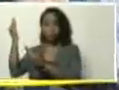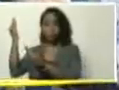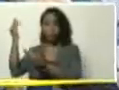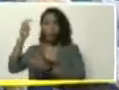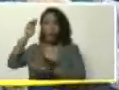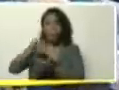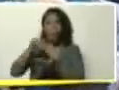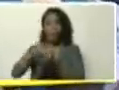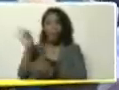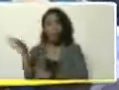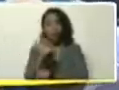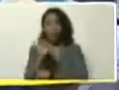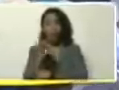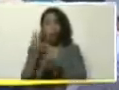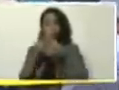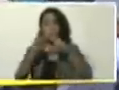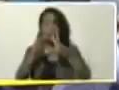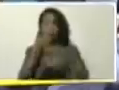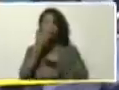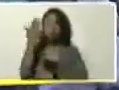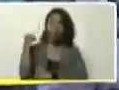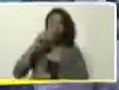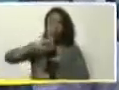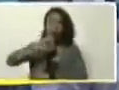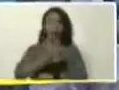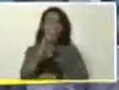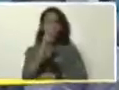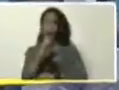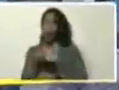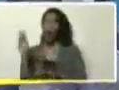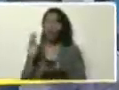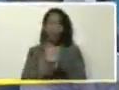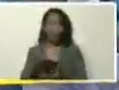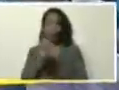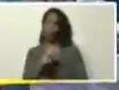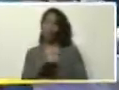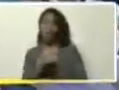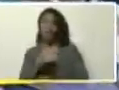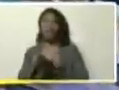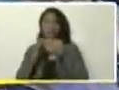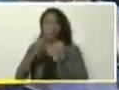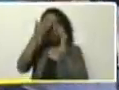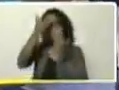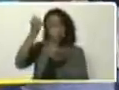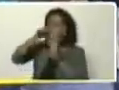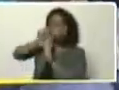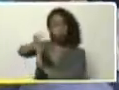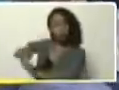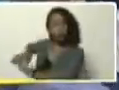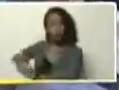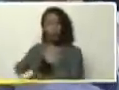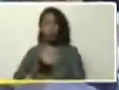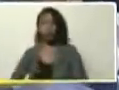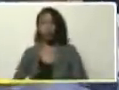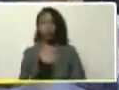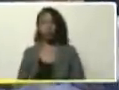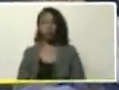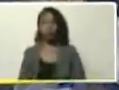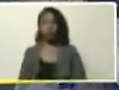paz. El pasado de odio no tiene retorno. La inseguridad y el abandono se quedaron allá en el pasado.